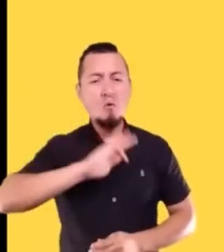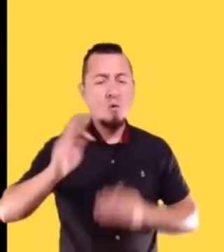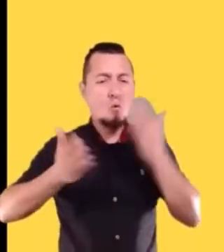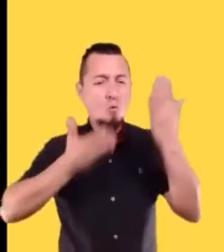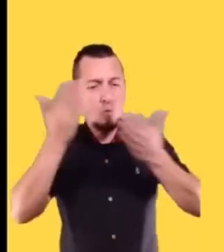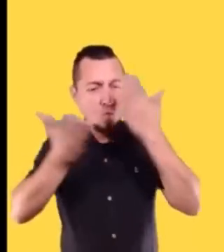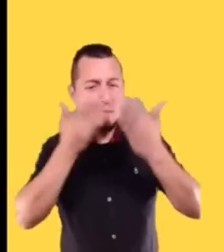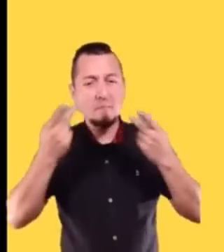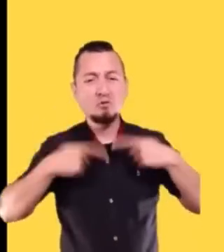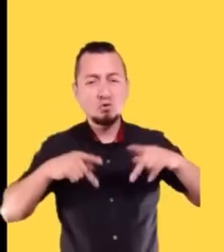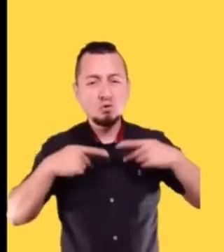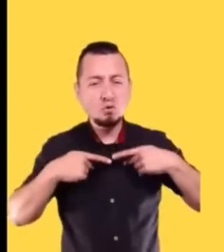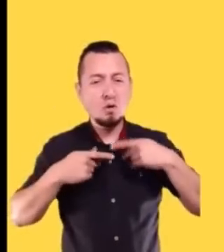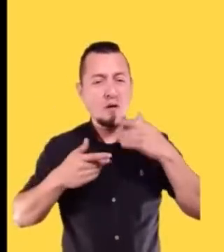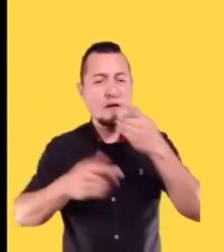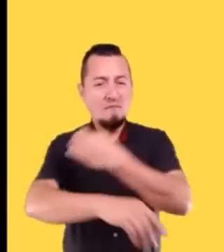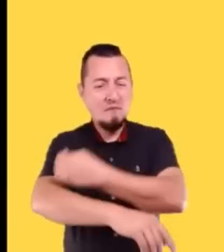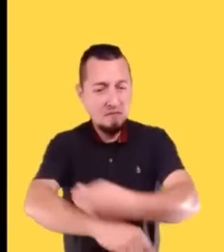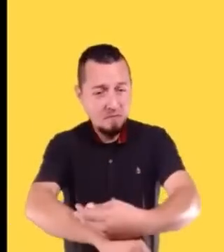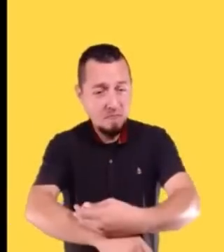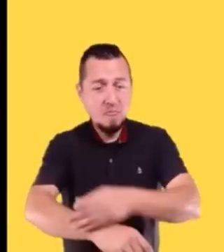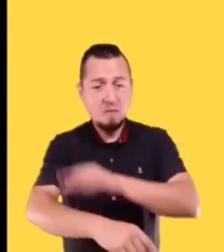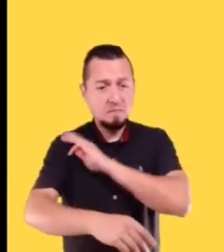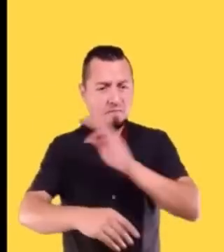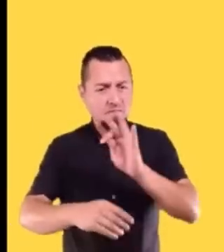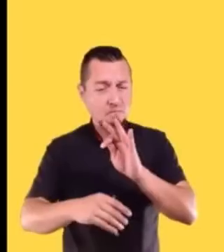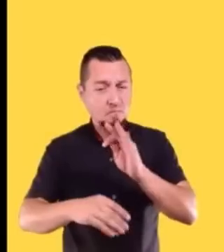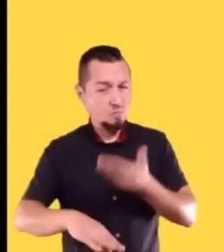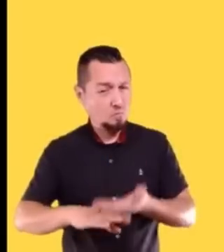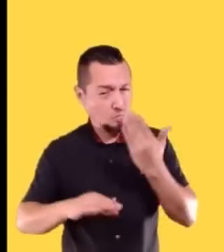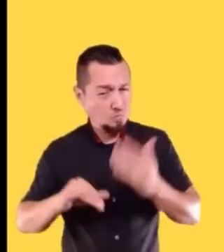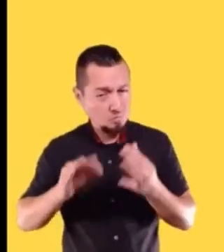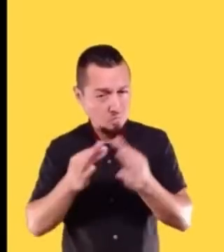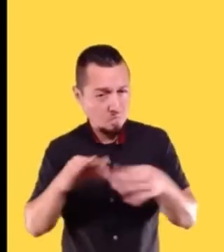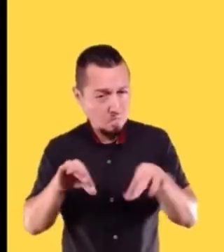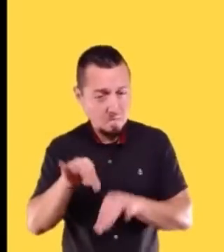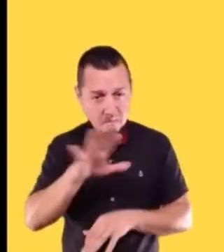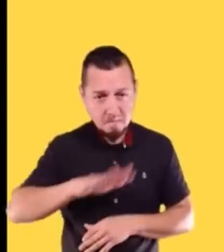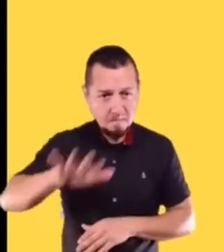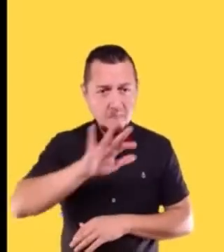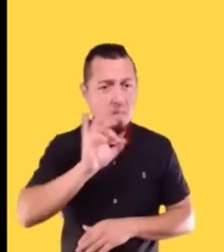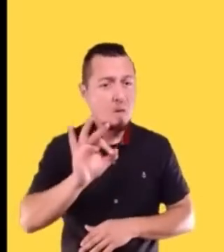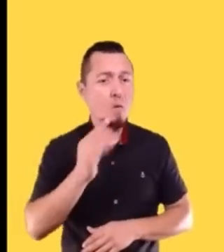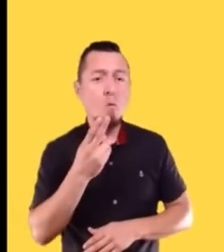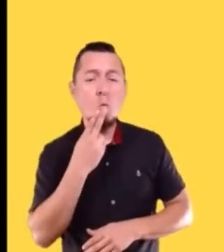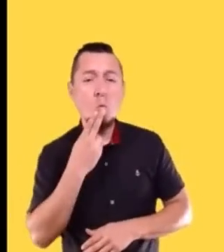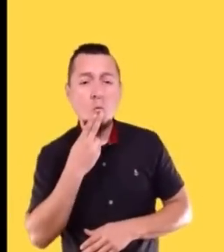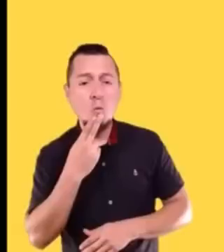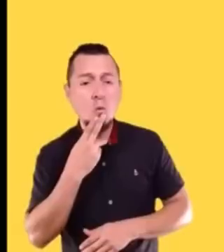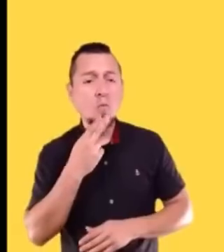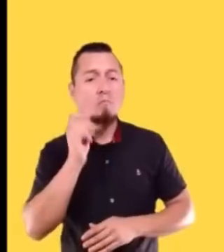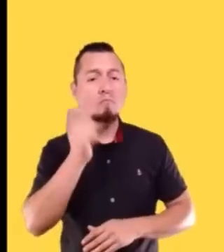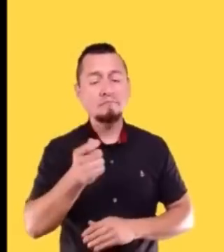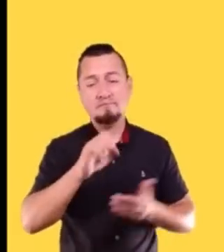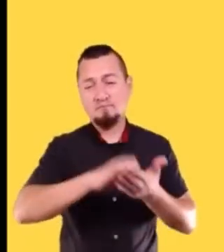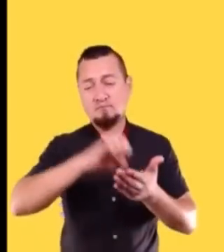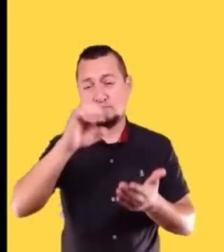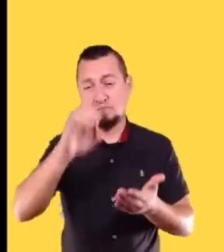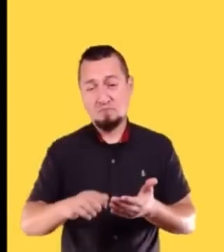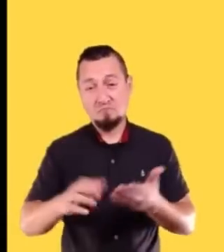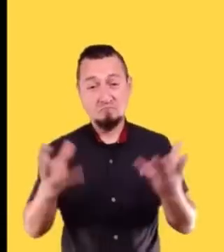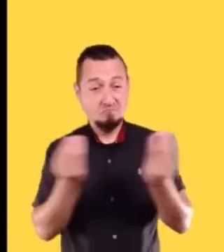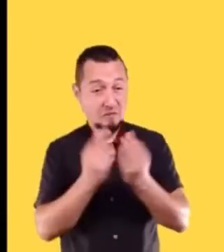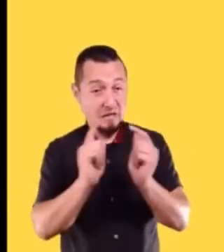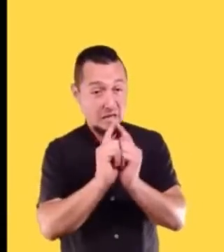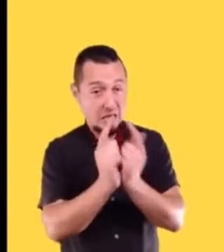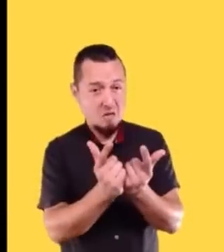para la familia, y encontramos algo muy importante que nos va a ser muy útil para sustituir, en el caso de que sea necesario, los libros de texto mientras